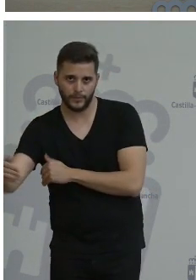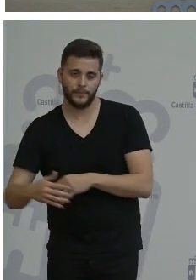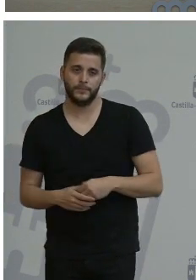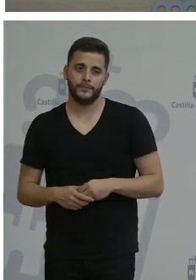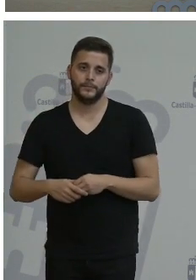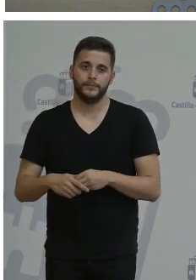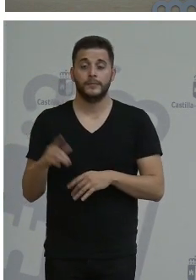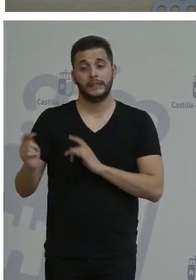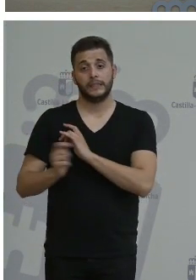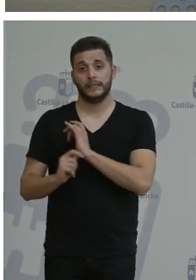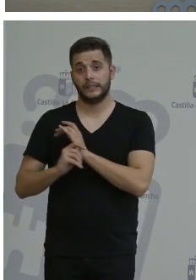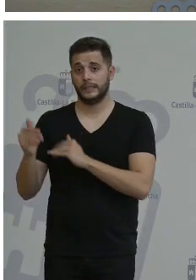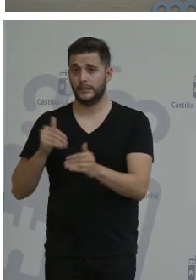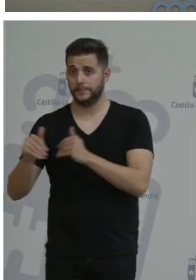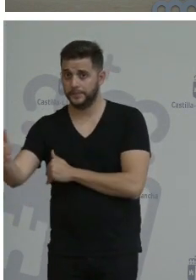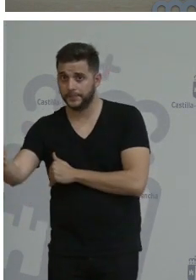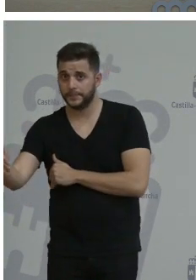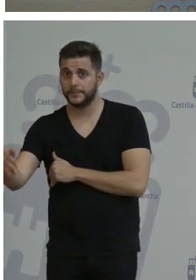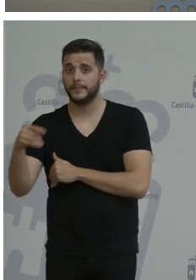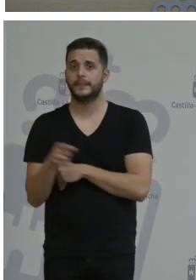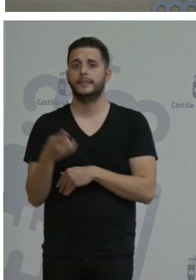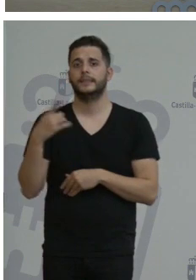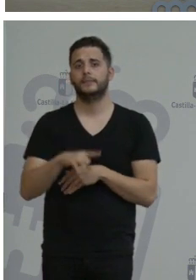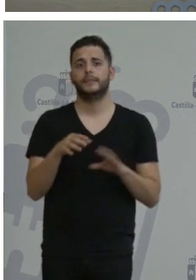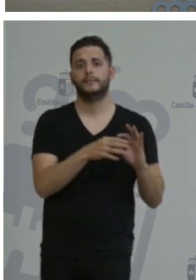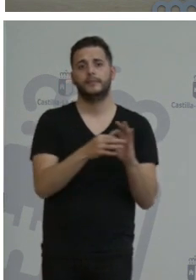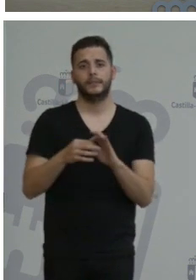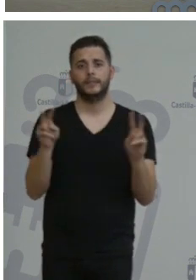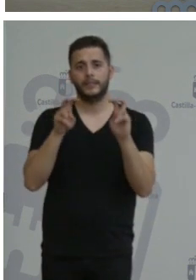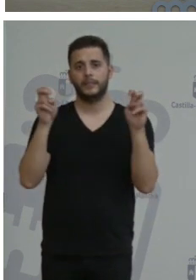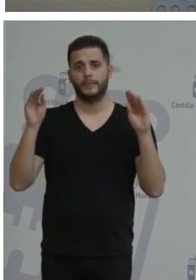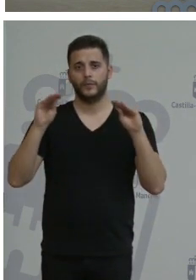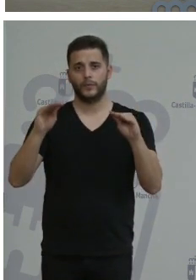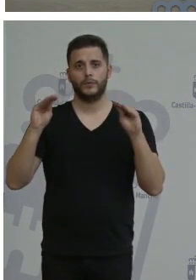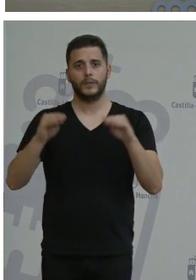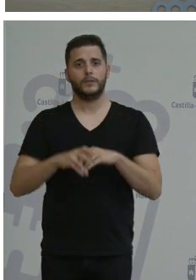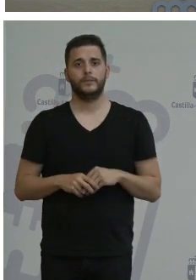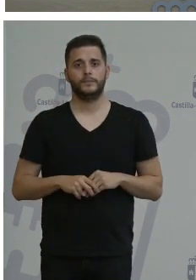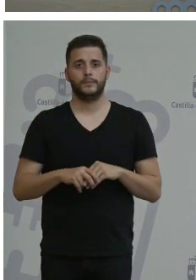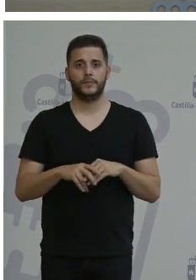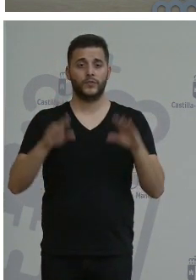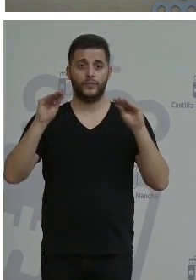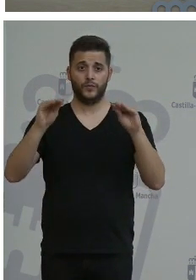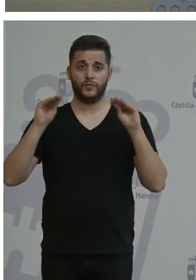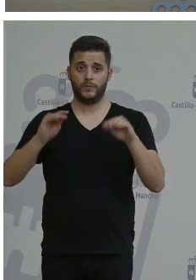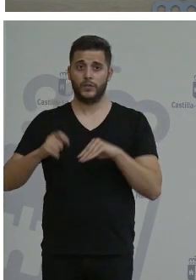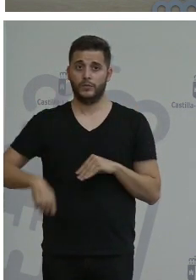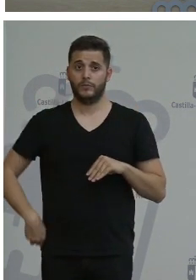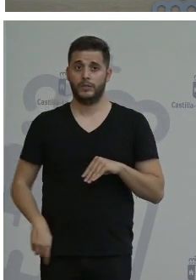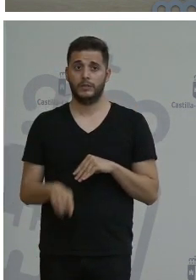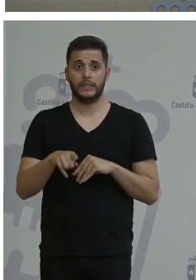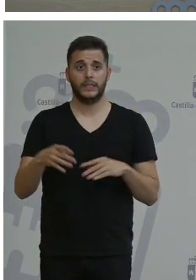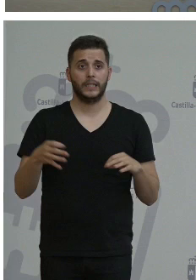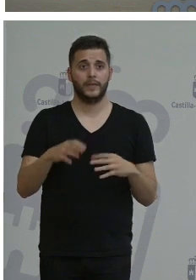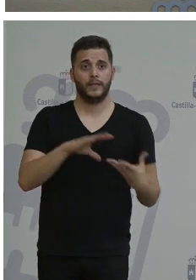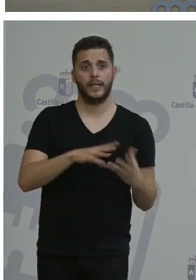estrategias a largo plazo están muy relacionadas con la formación, con una formación profesional que esté adaptada a